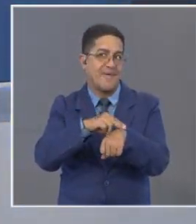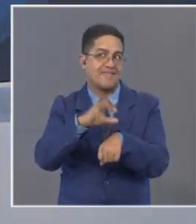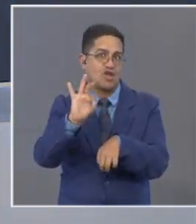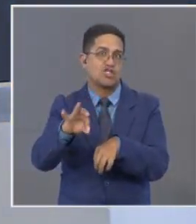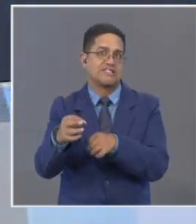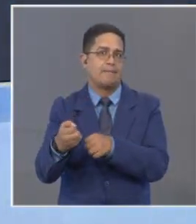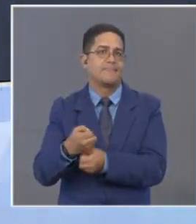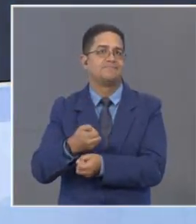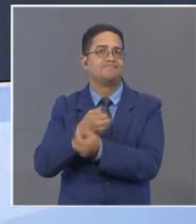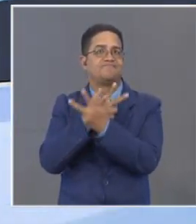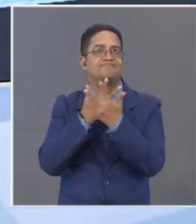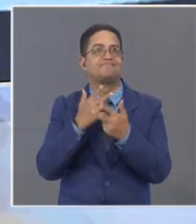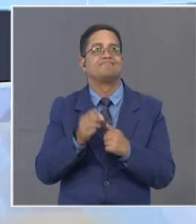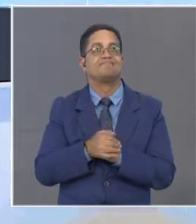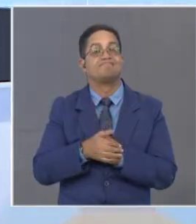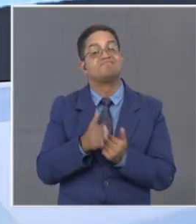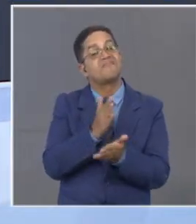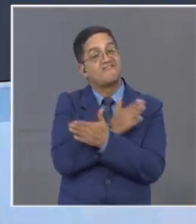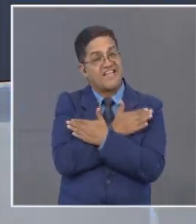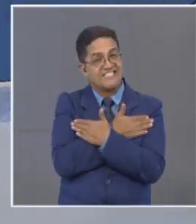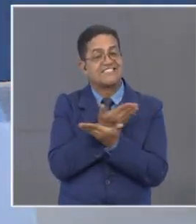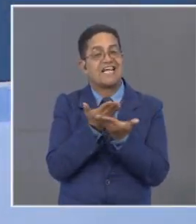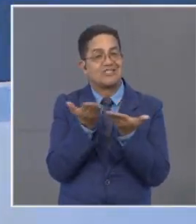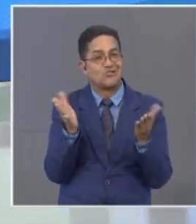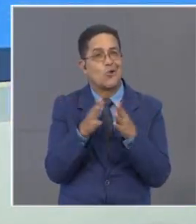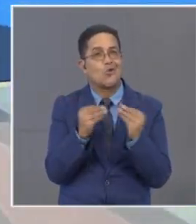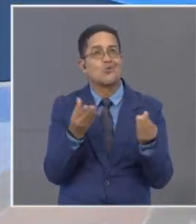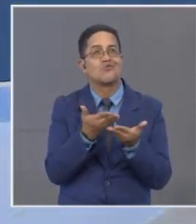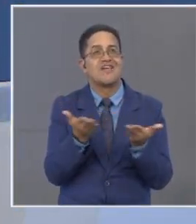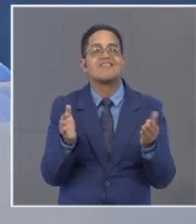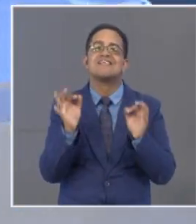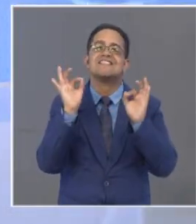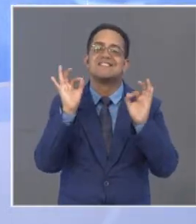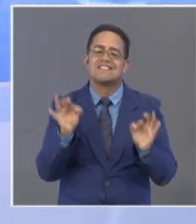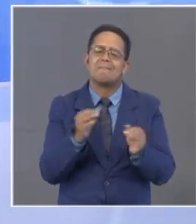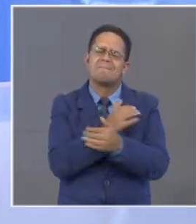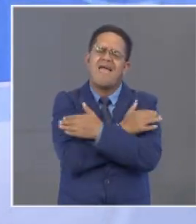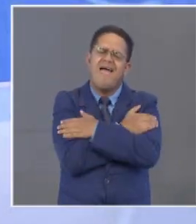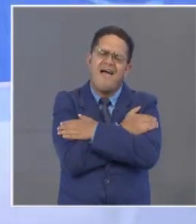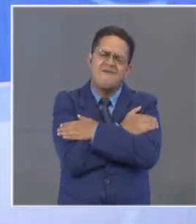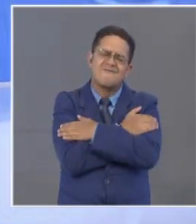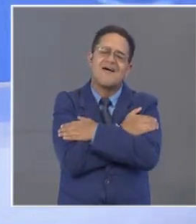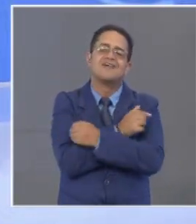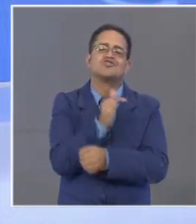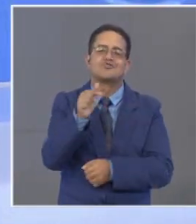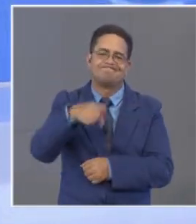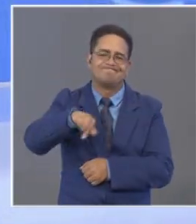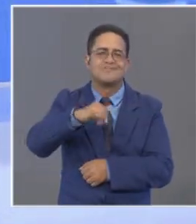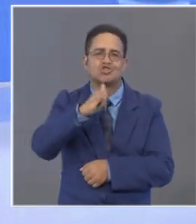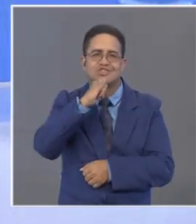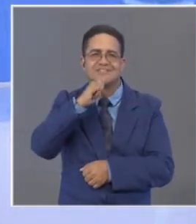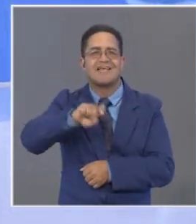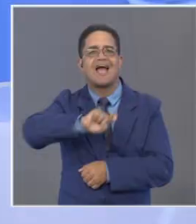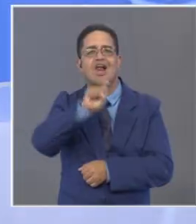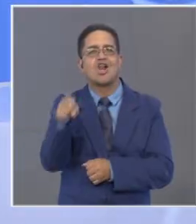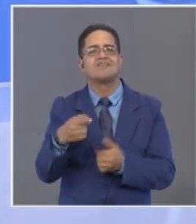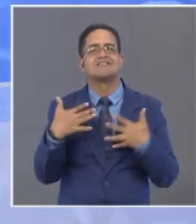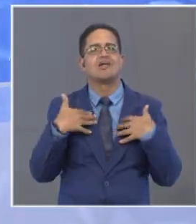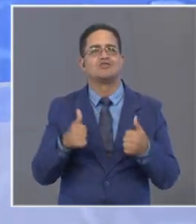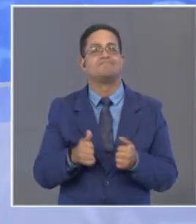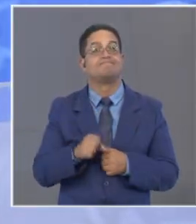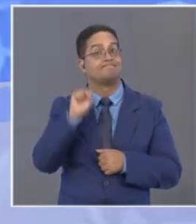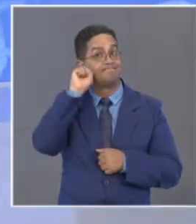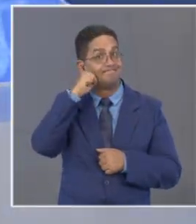acompañan. Así que felicitaciones para todos ustedes. Siempre un abrazo desde todo el equipo de Noticias Globovisión Salud. Las redes